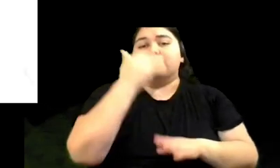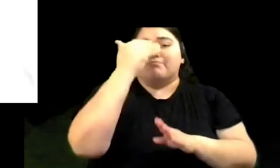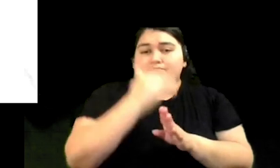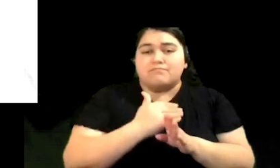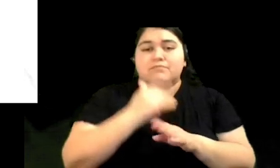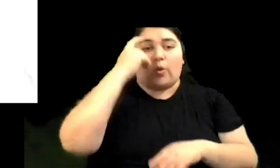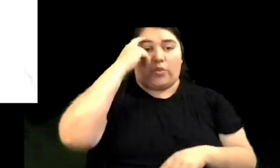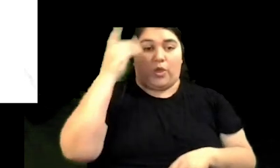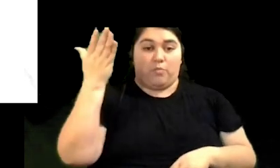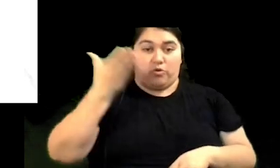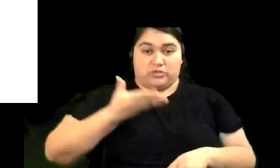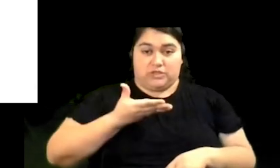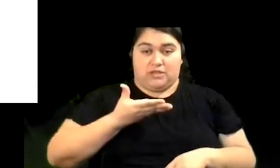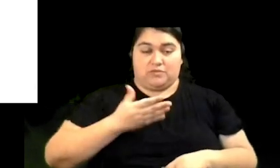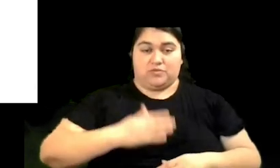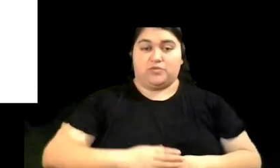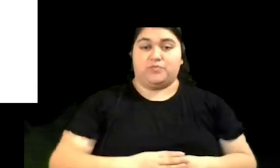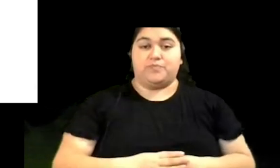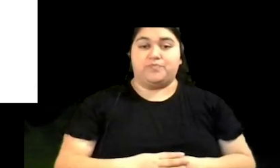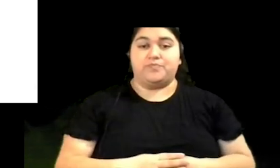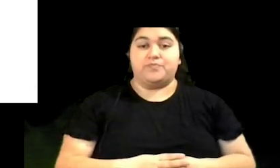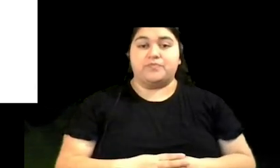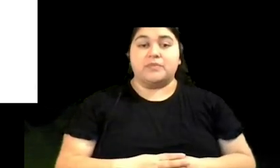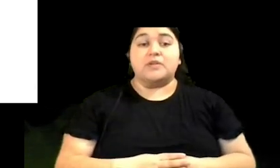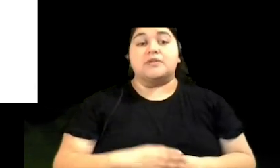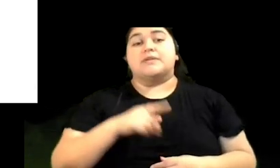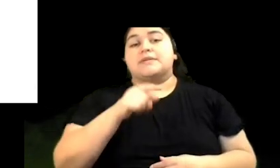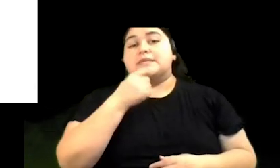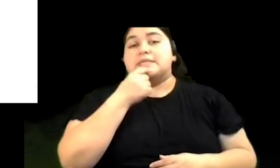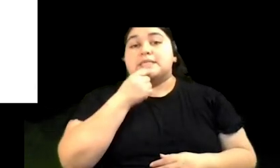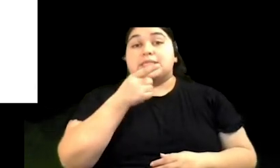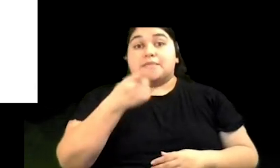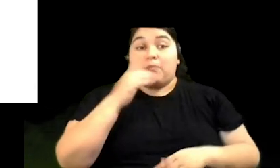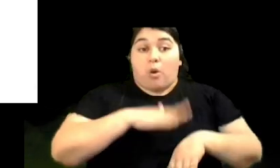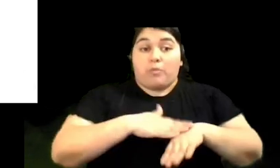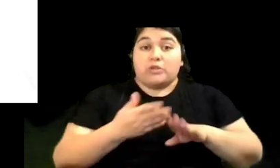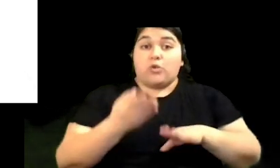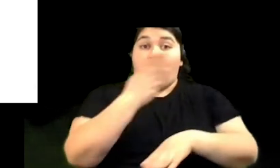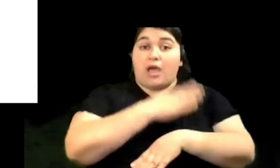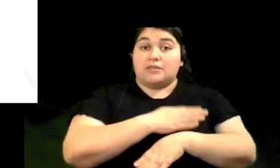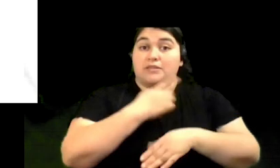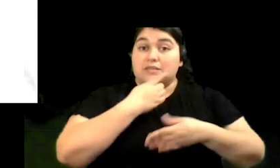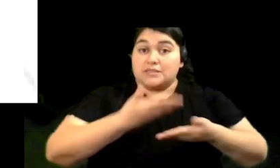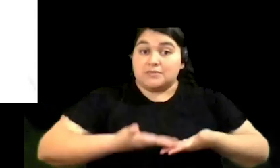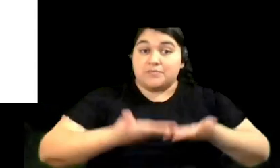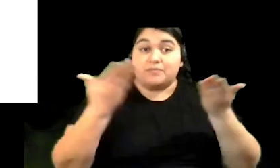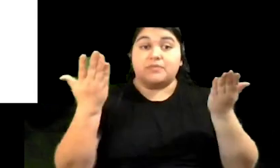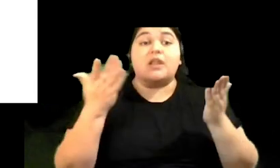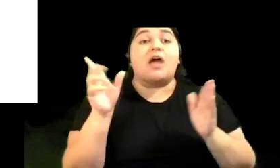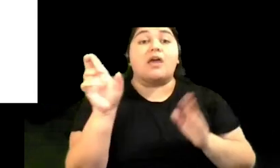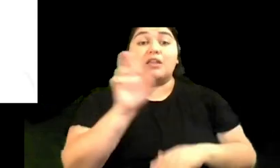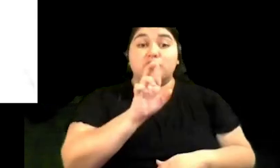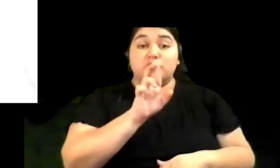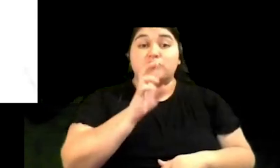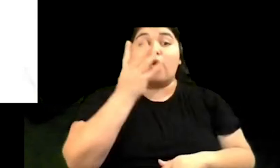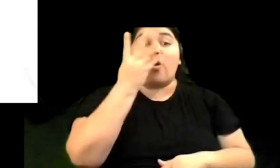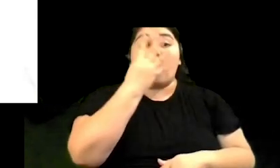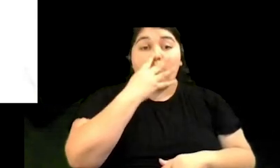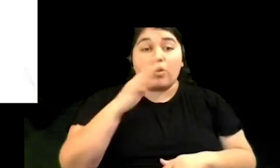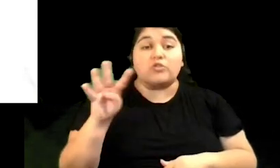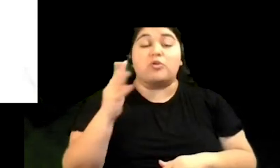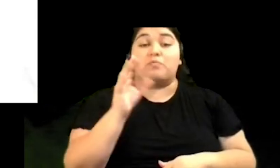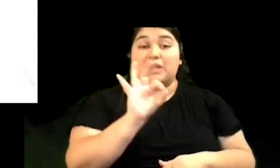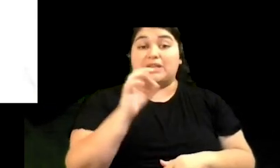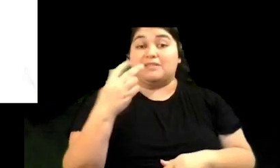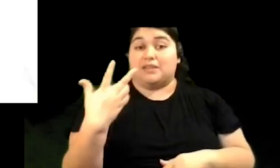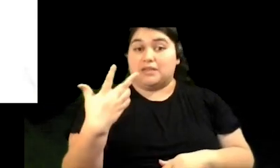10% adicional. Claro que cuando se publicó la resolución 4003 no se había